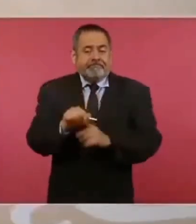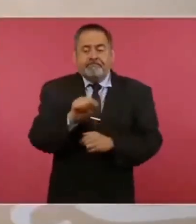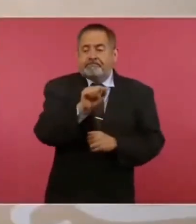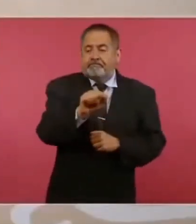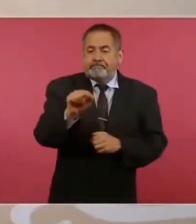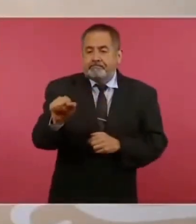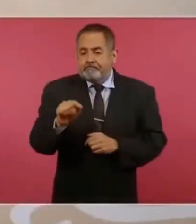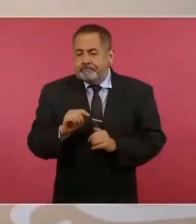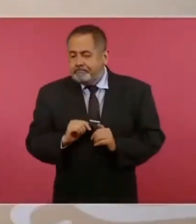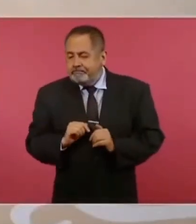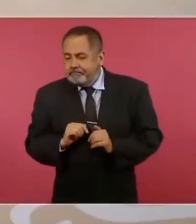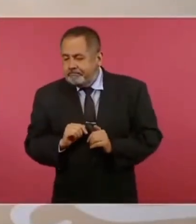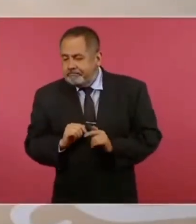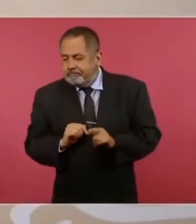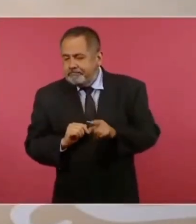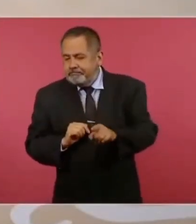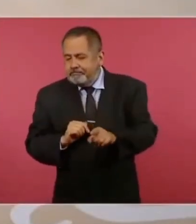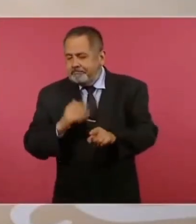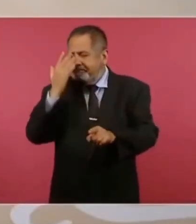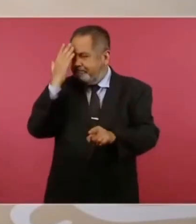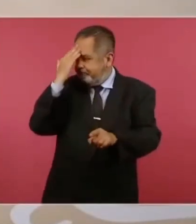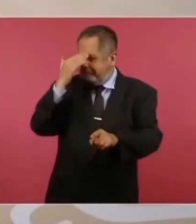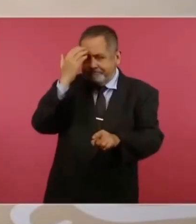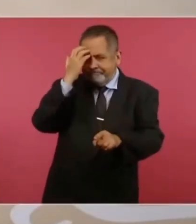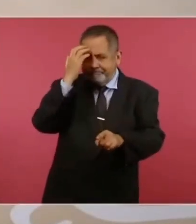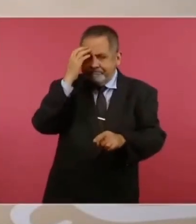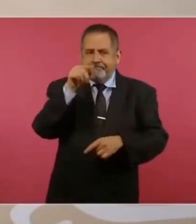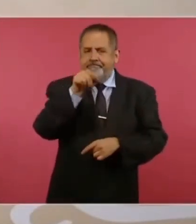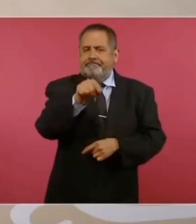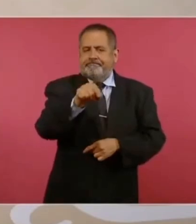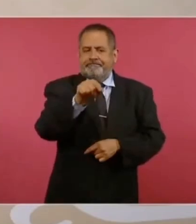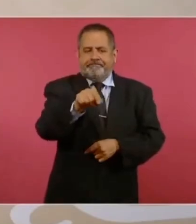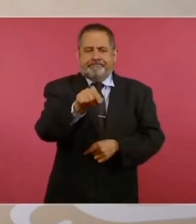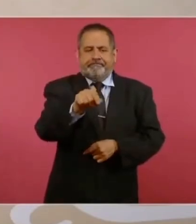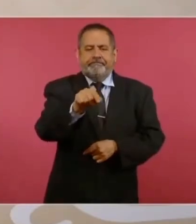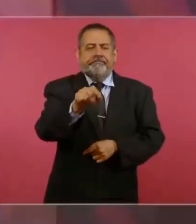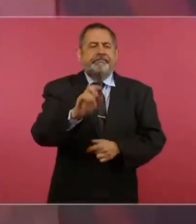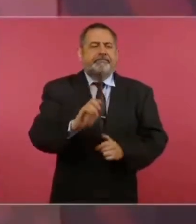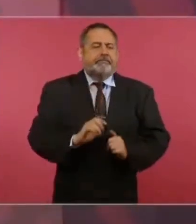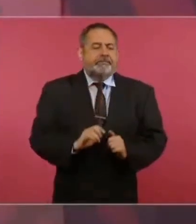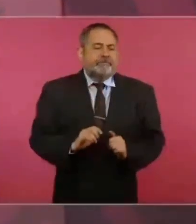y donde sabían de que